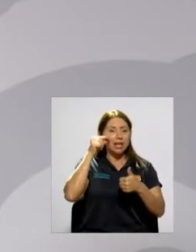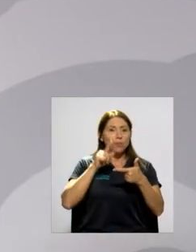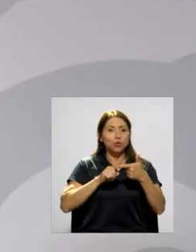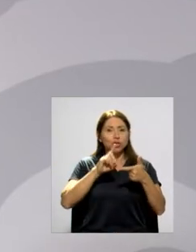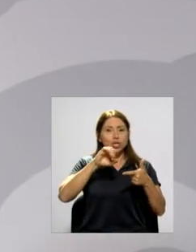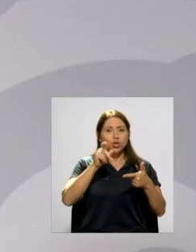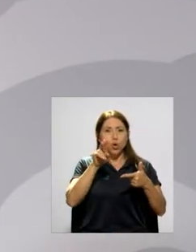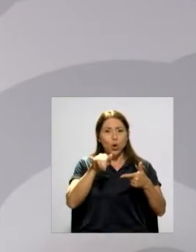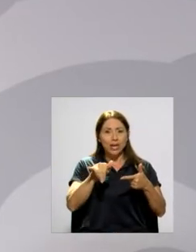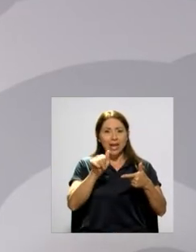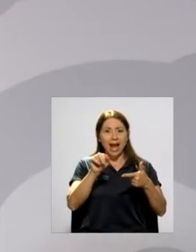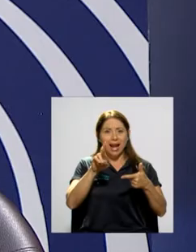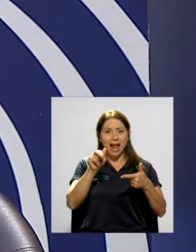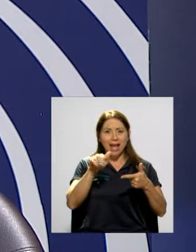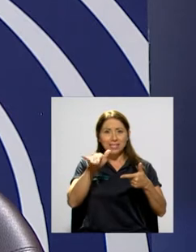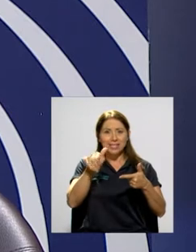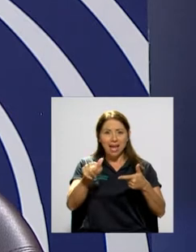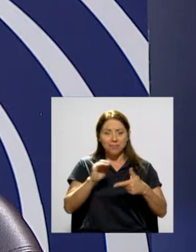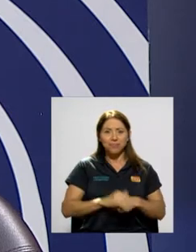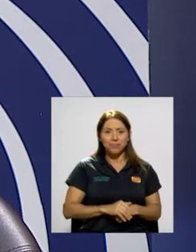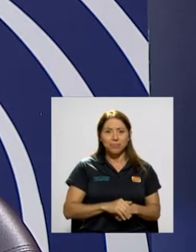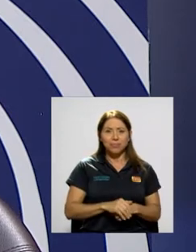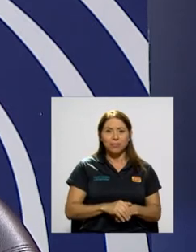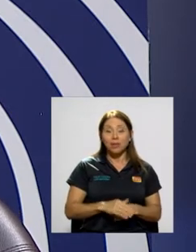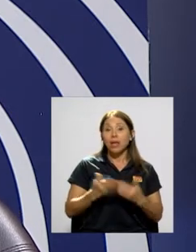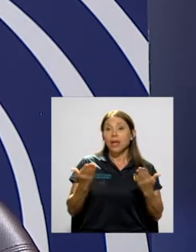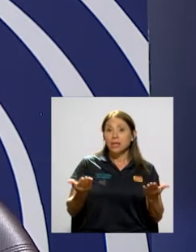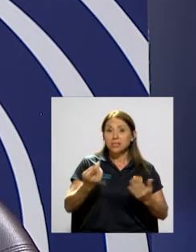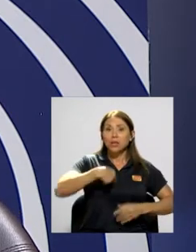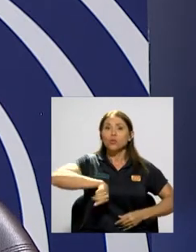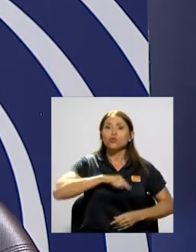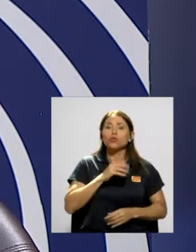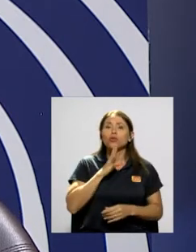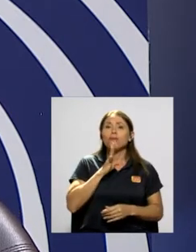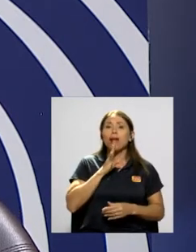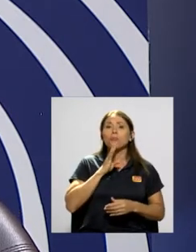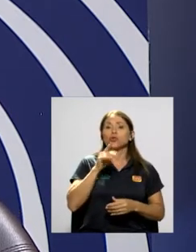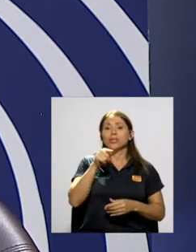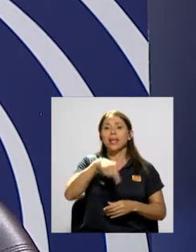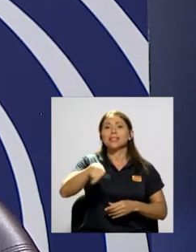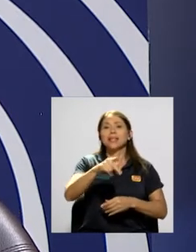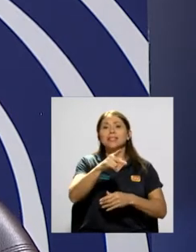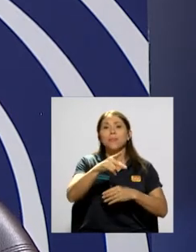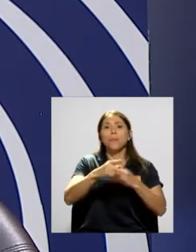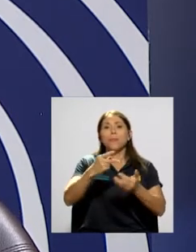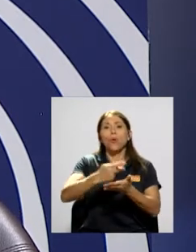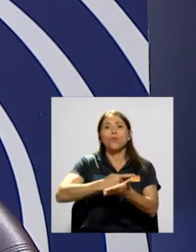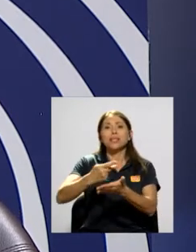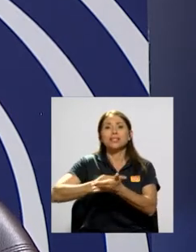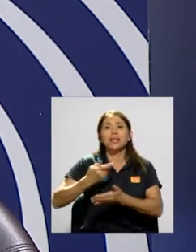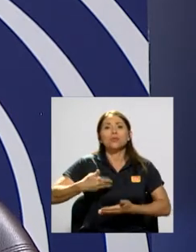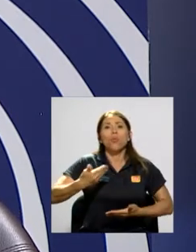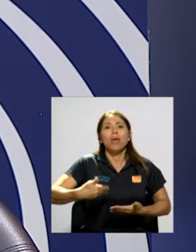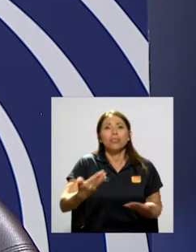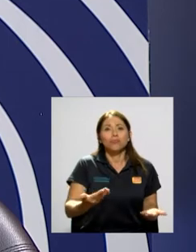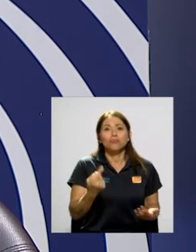Araya. Bueno, es que ¿cuándo hablamos nosotros de estas provincias? Si no es cuando estamos en